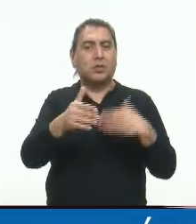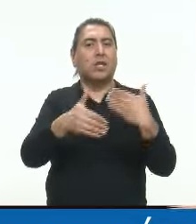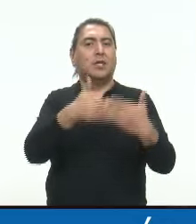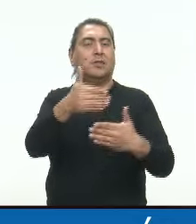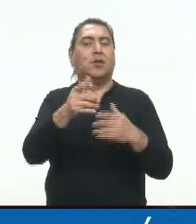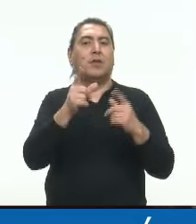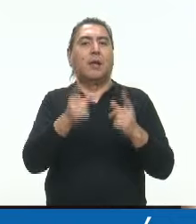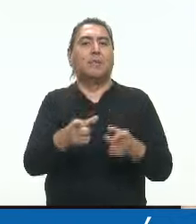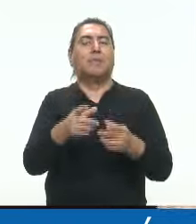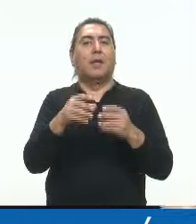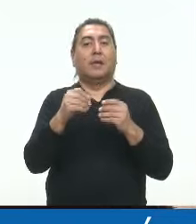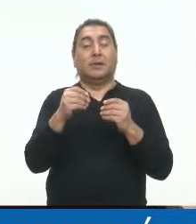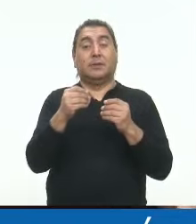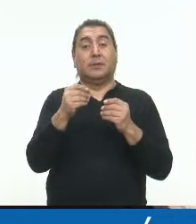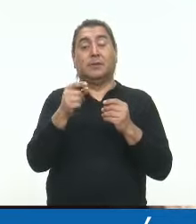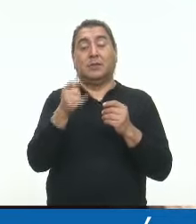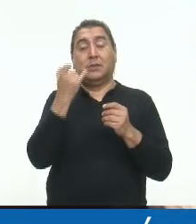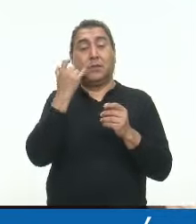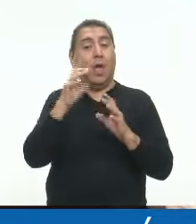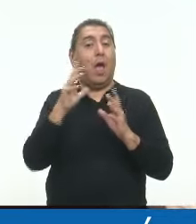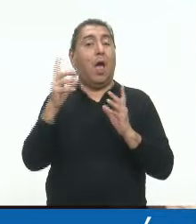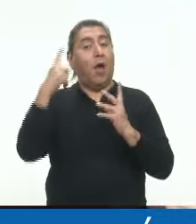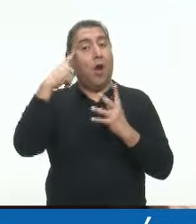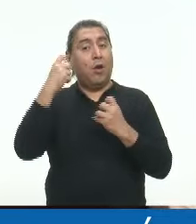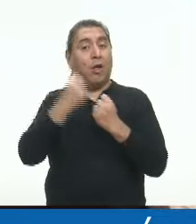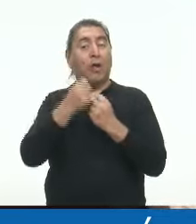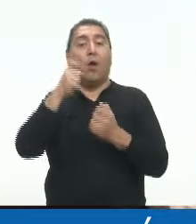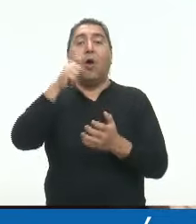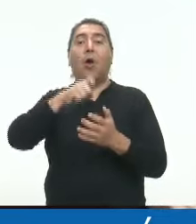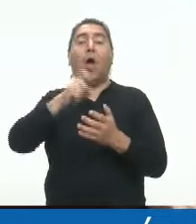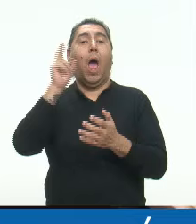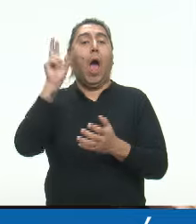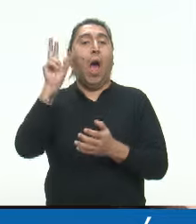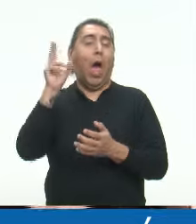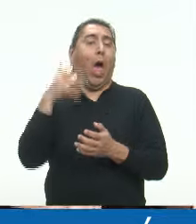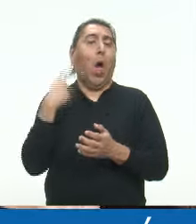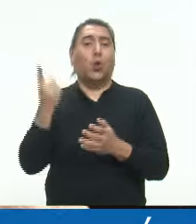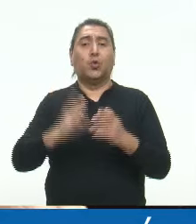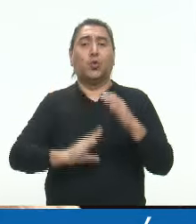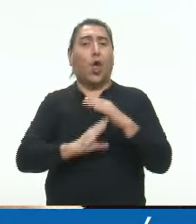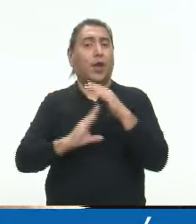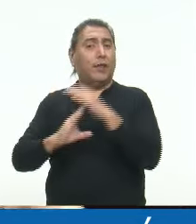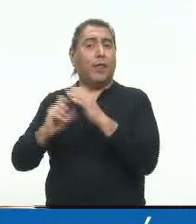Esto ha sido acordado con las autoridades de cada jurisdicción.